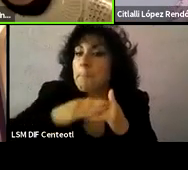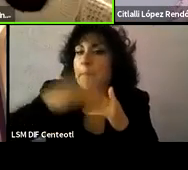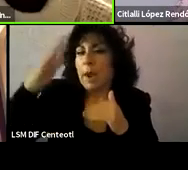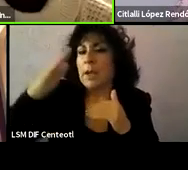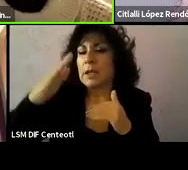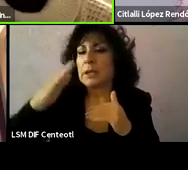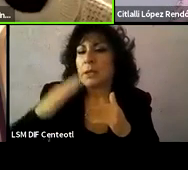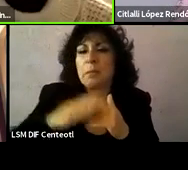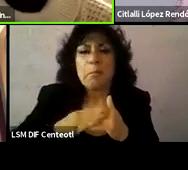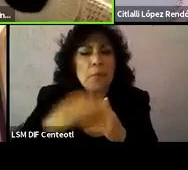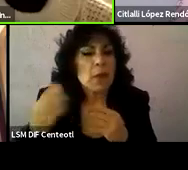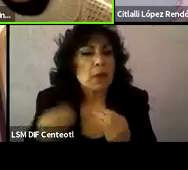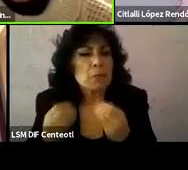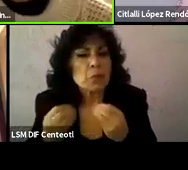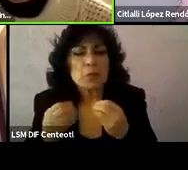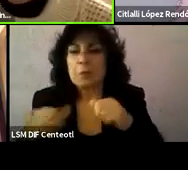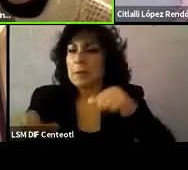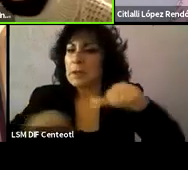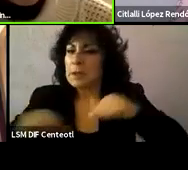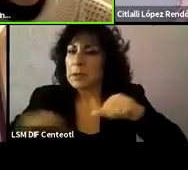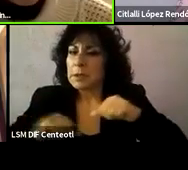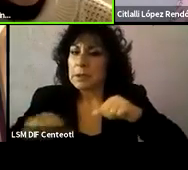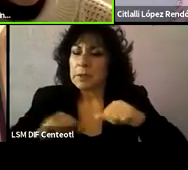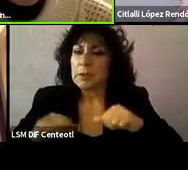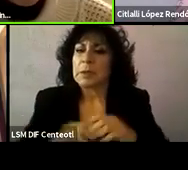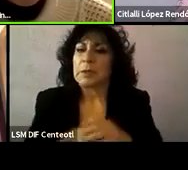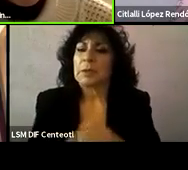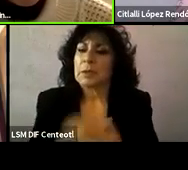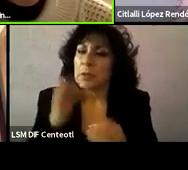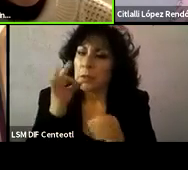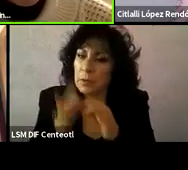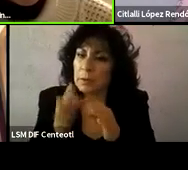en repensarnos desde el principio.